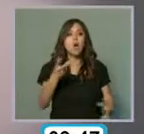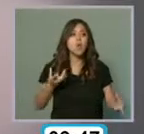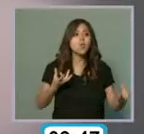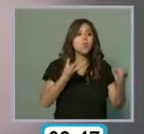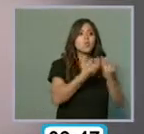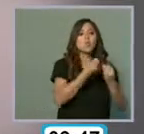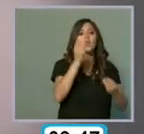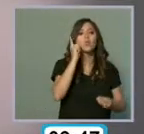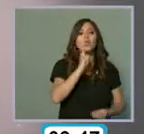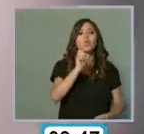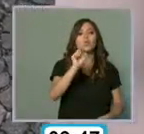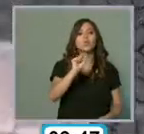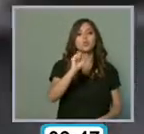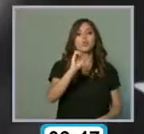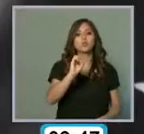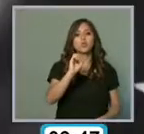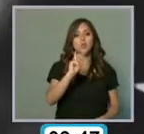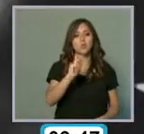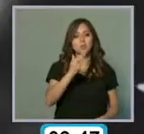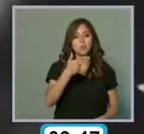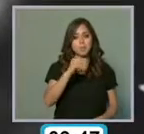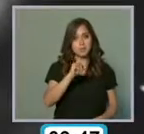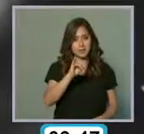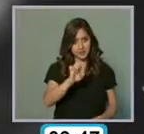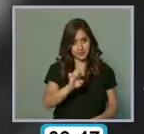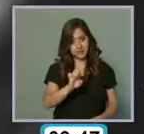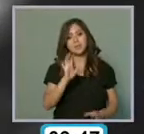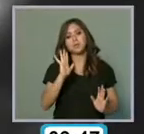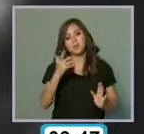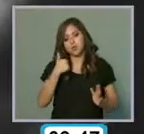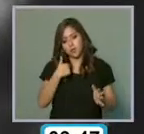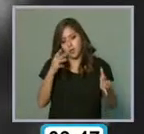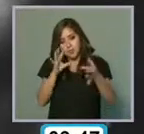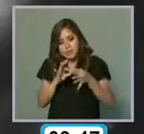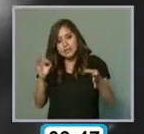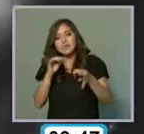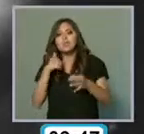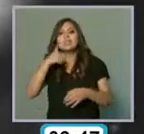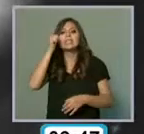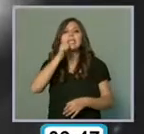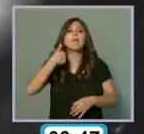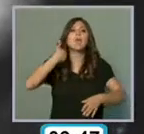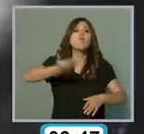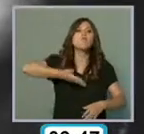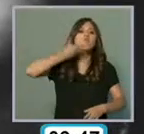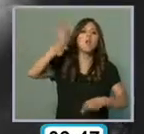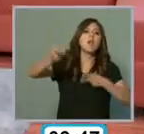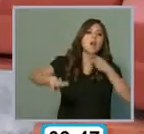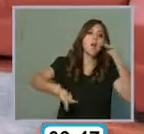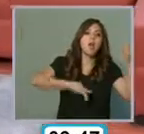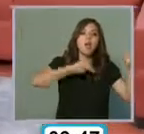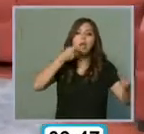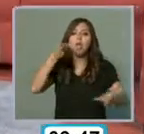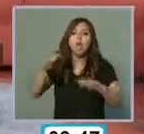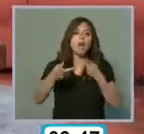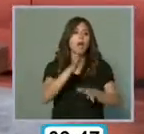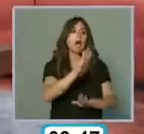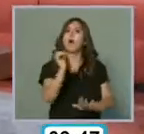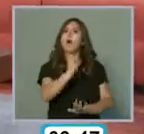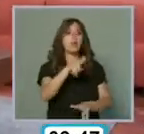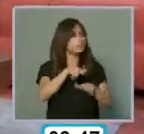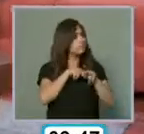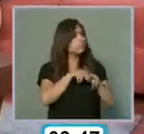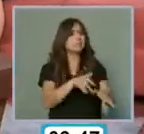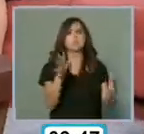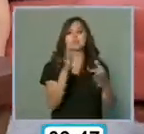Wow. Una anécdota y ya nos vamos si quieres, ¿no? Bueno, yo hablo, perdón. No, Está increíble. al No, es que nos contrario. dejas Bueno. así. ¿Sabes qué pasa? Que esto es un